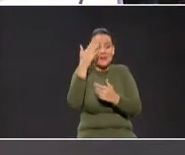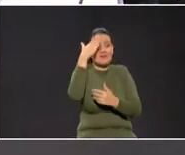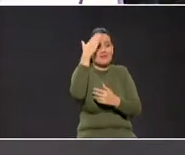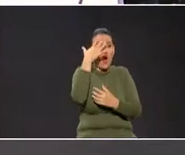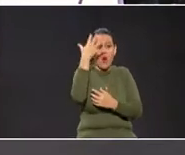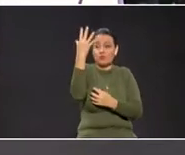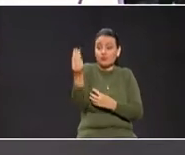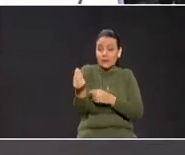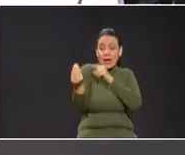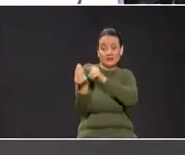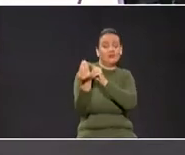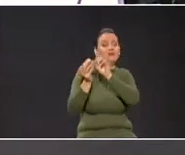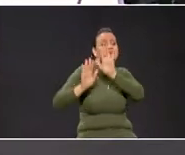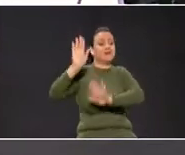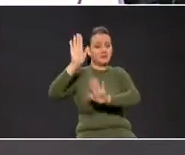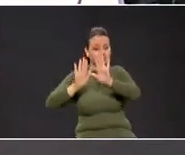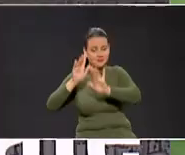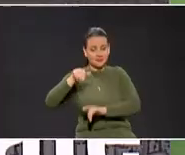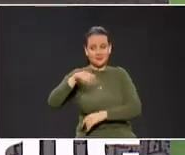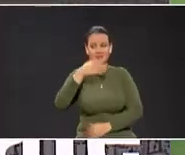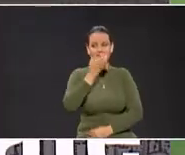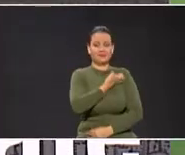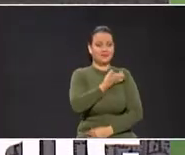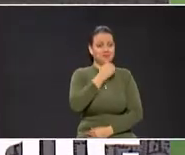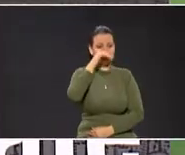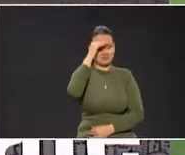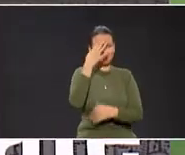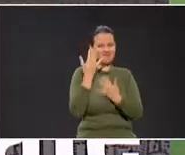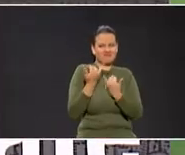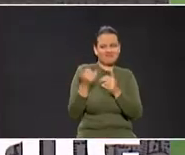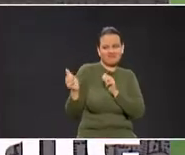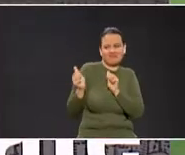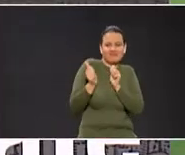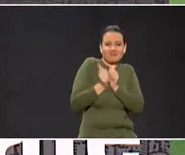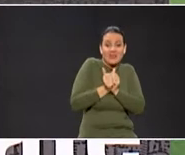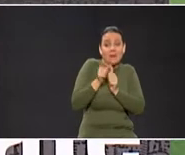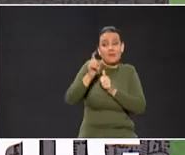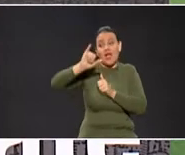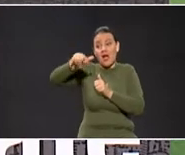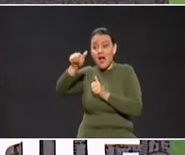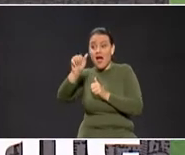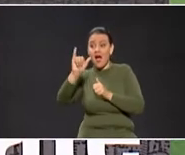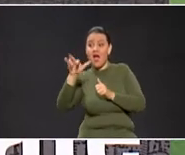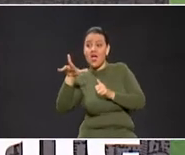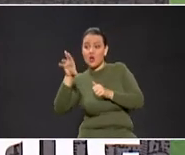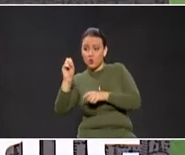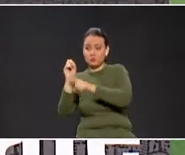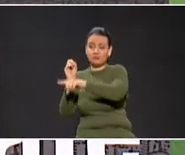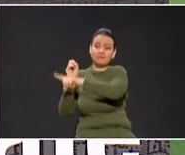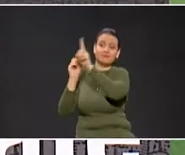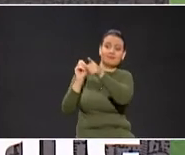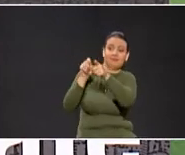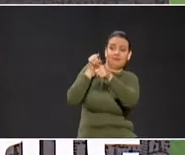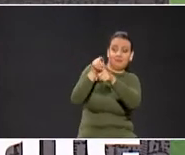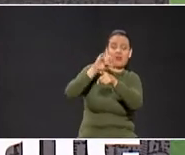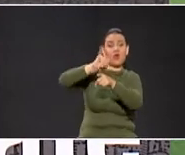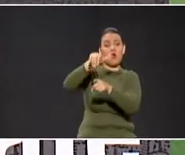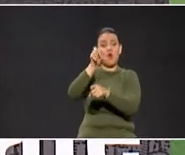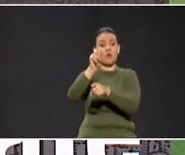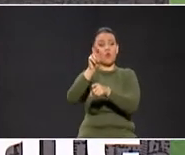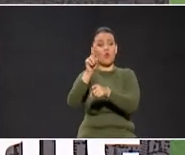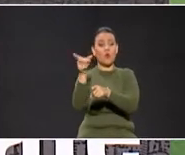a la alcaldía de medellín en esta oportunidad están con nosotros los candidatos jairo herrán vargas está el candidato jorge